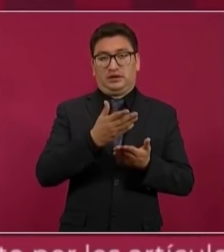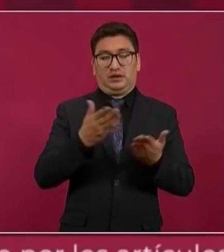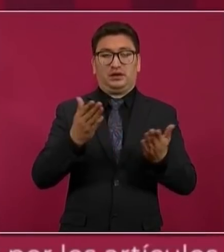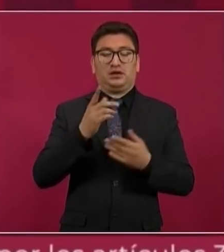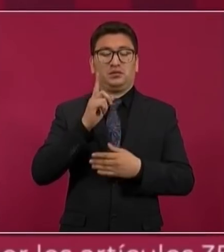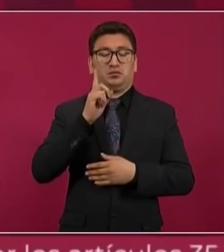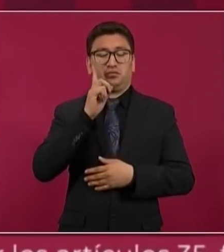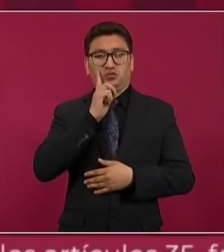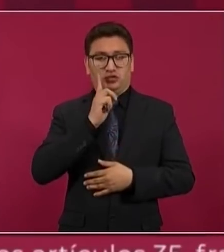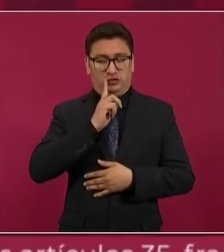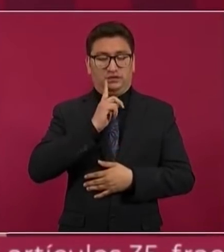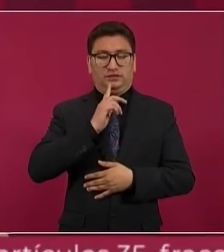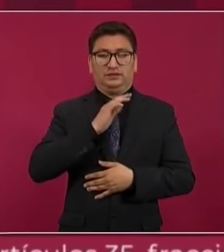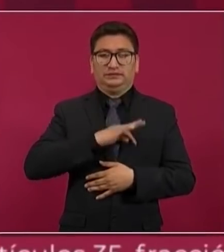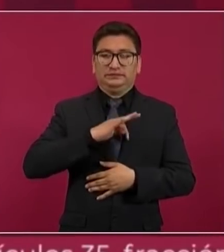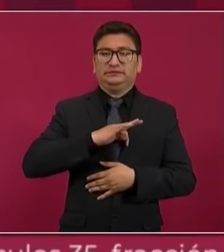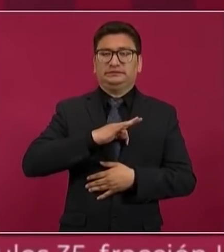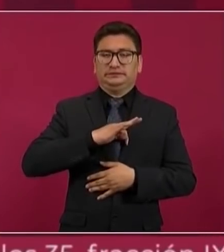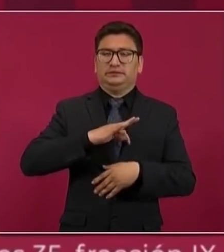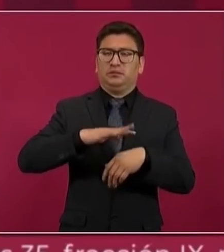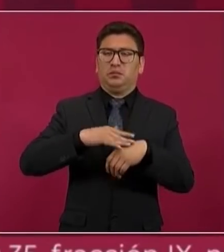las mujeres que luchan